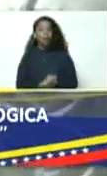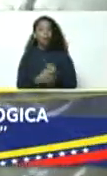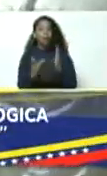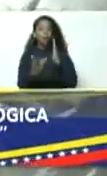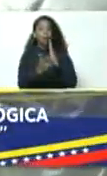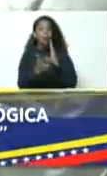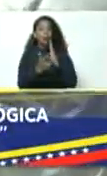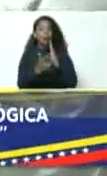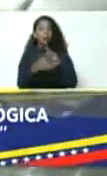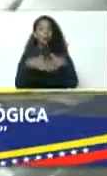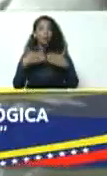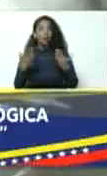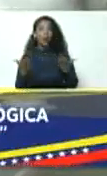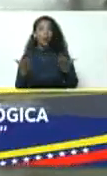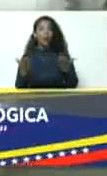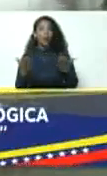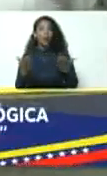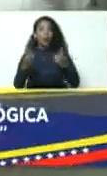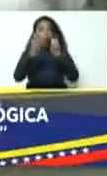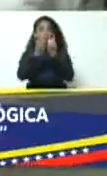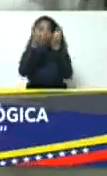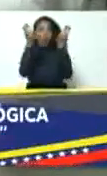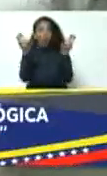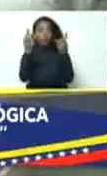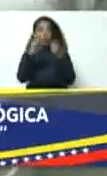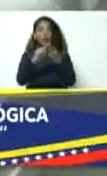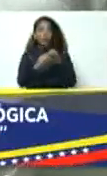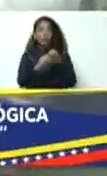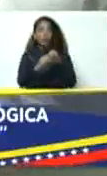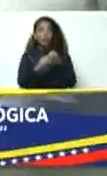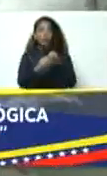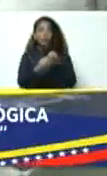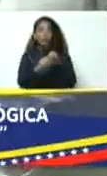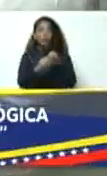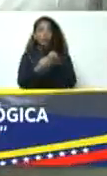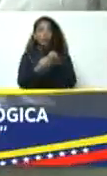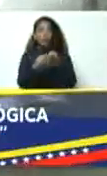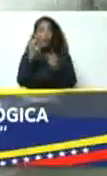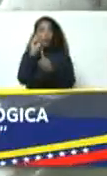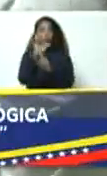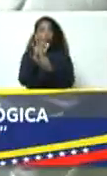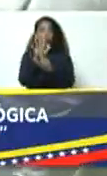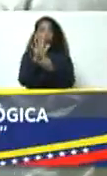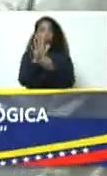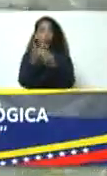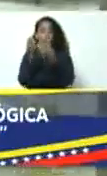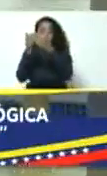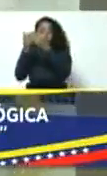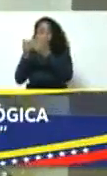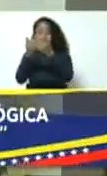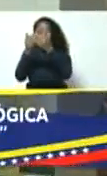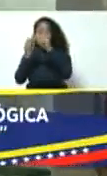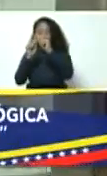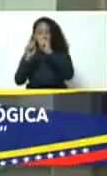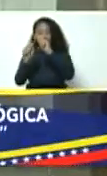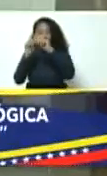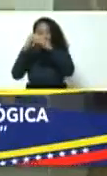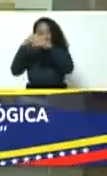técnicos en citologías, en la parte de las células, de los estudios para